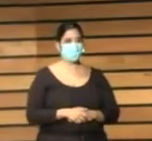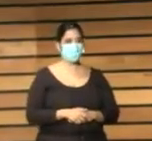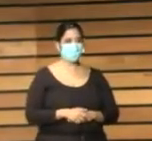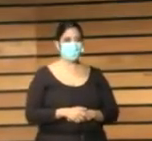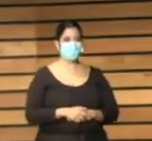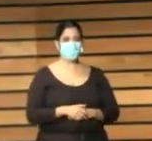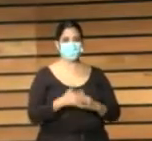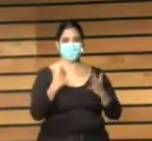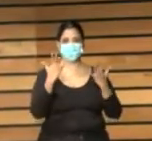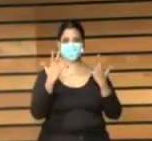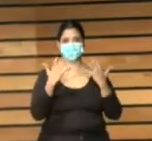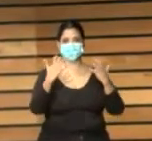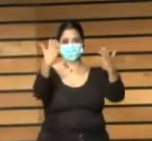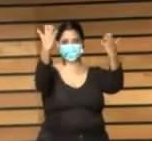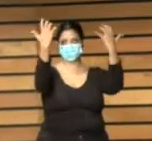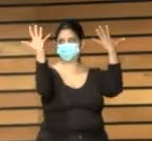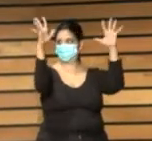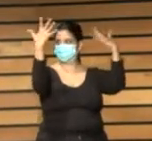Bueno, muchas gracias.